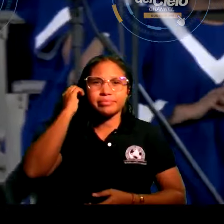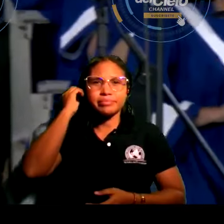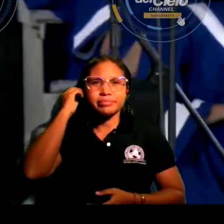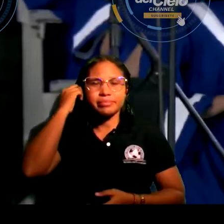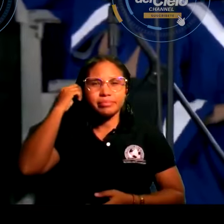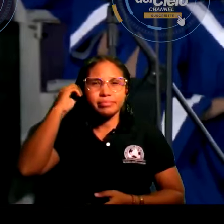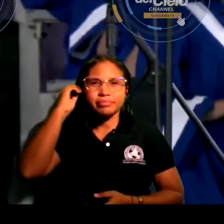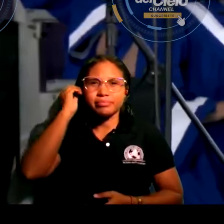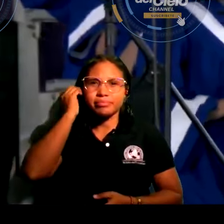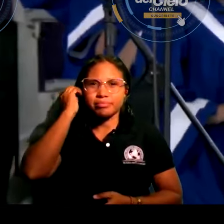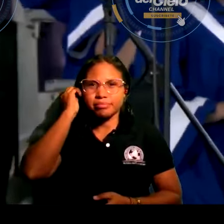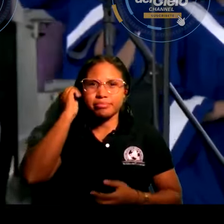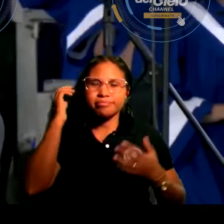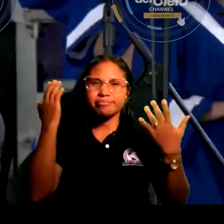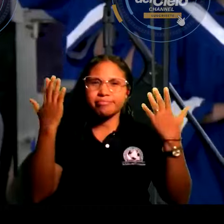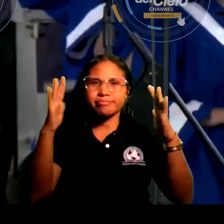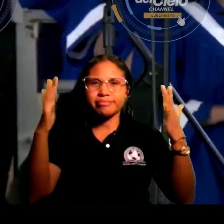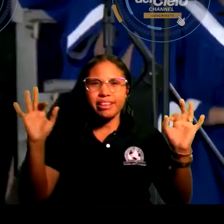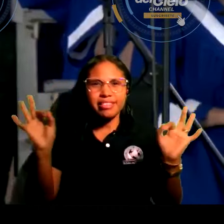No le mezcle nada.